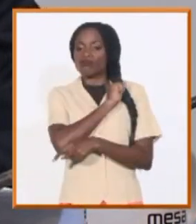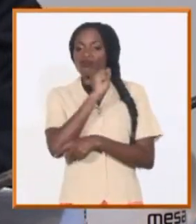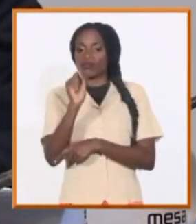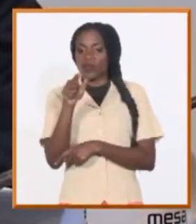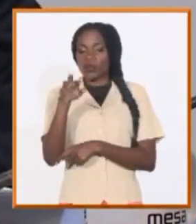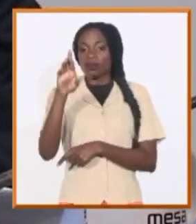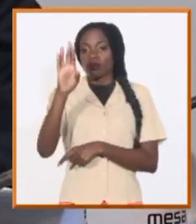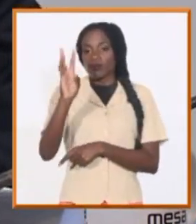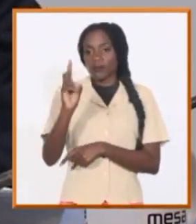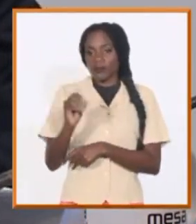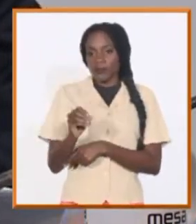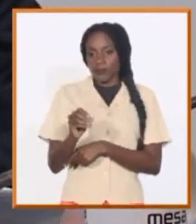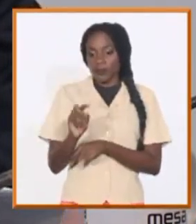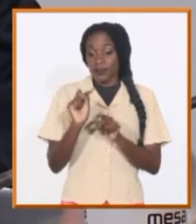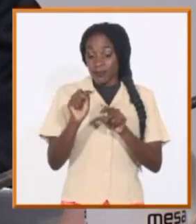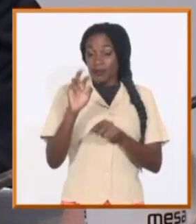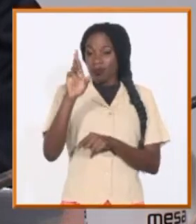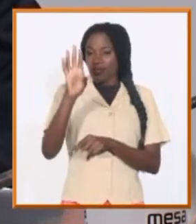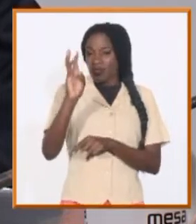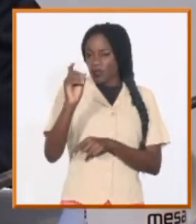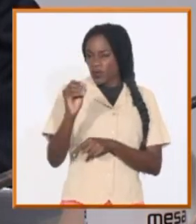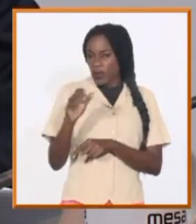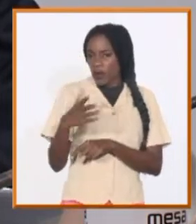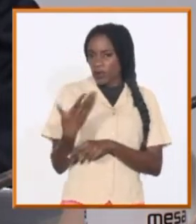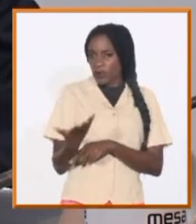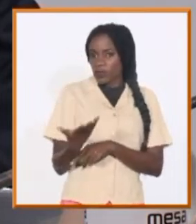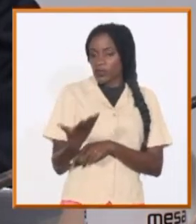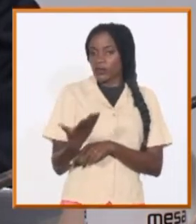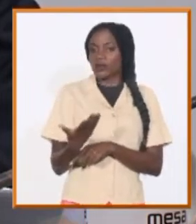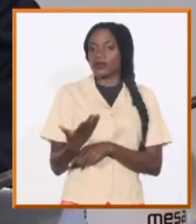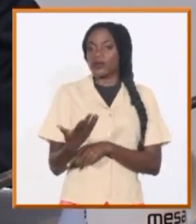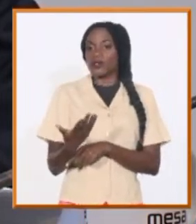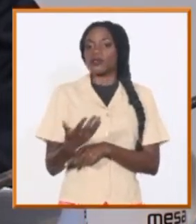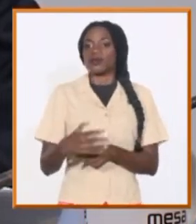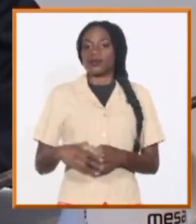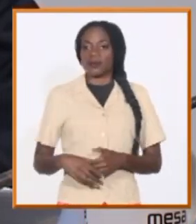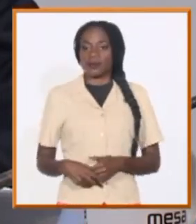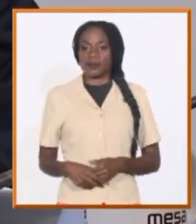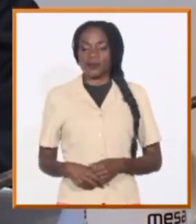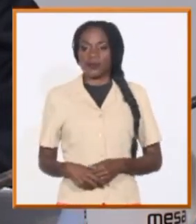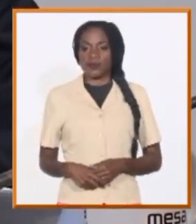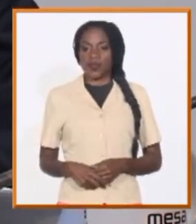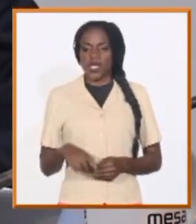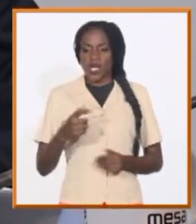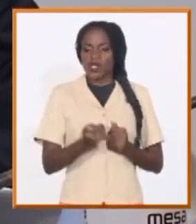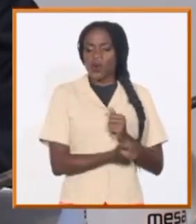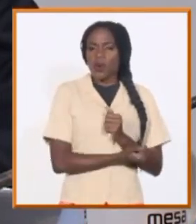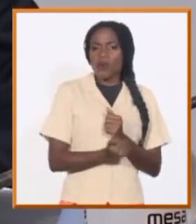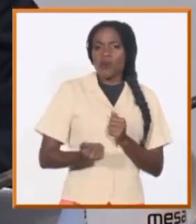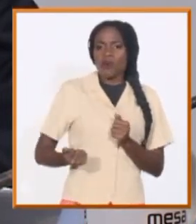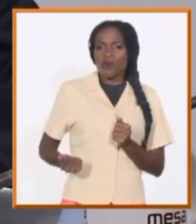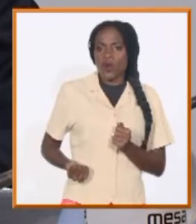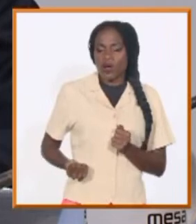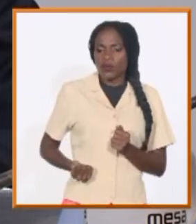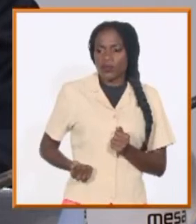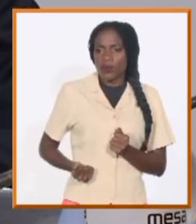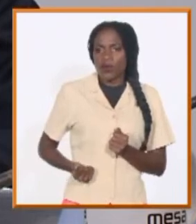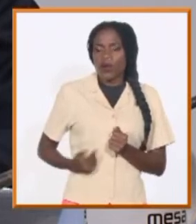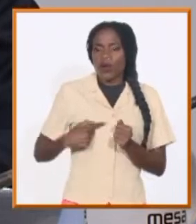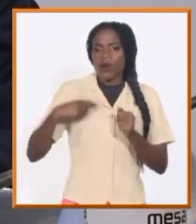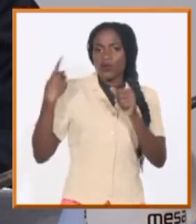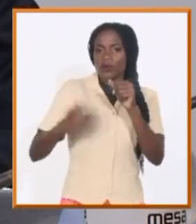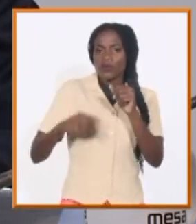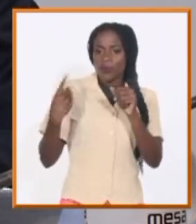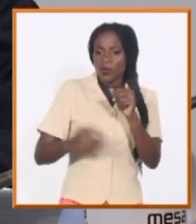resultado que transita por el esfuerzo, la dedicación